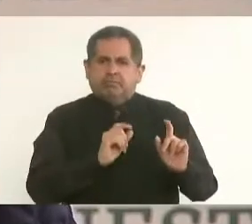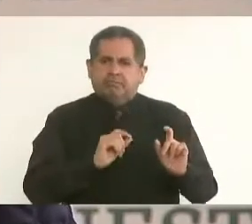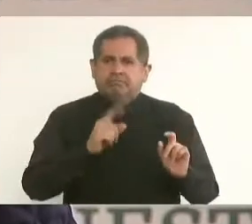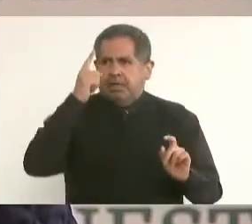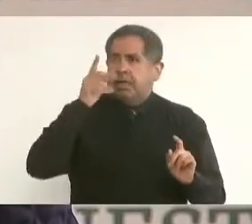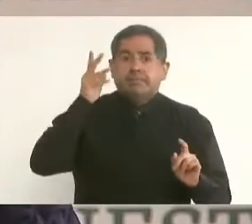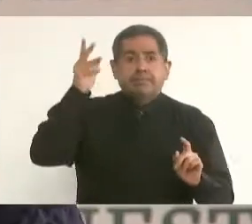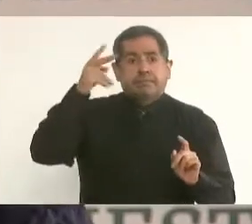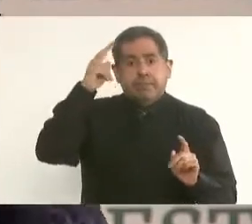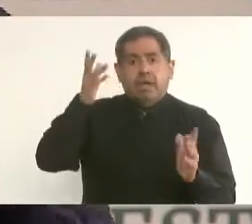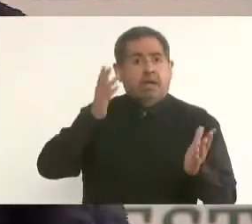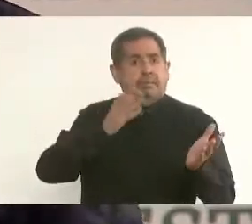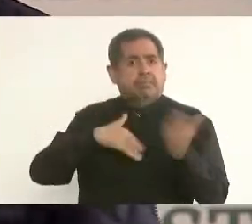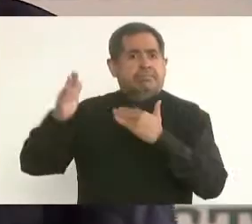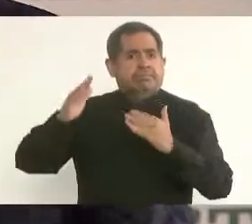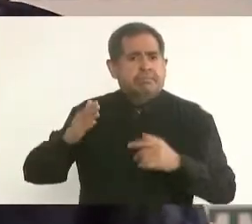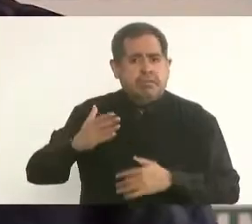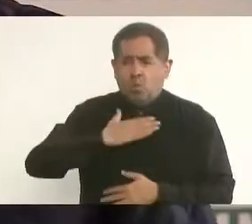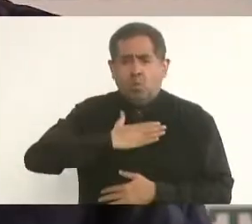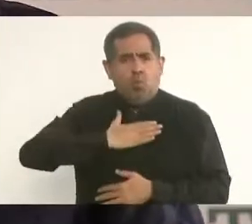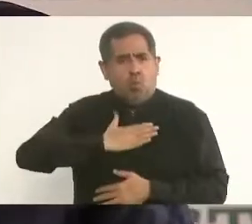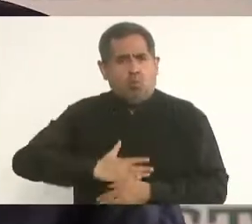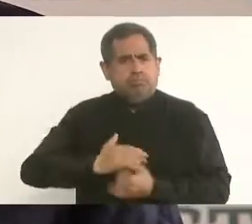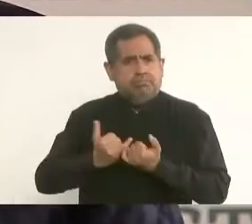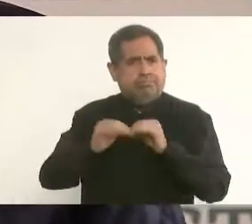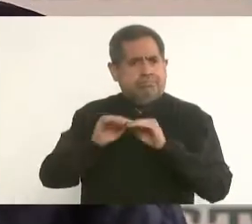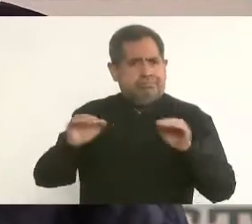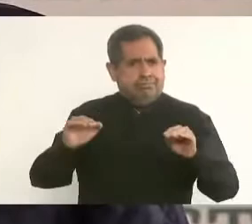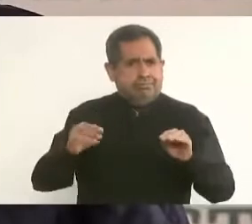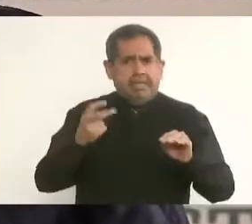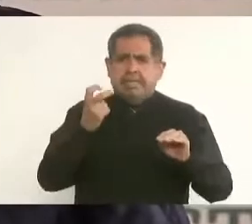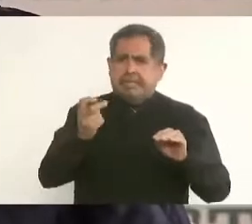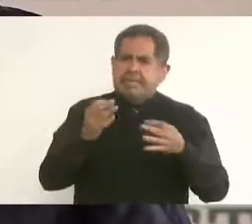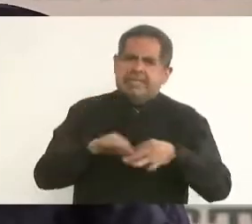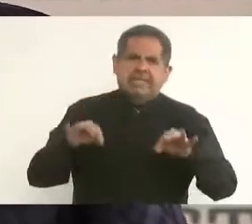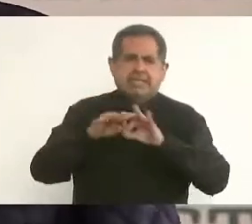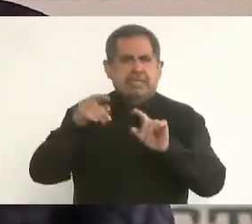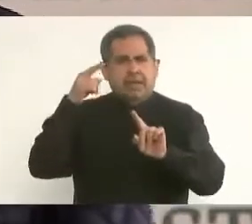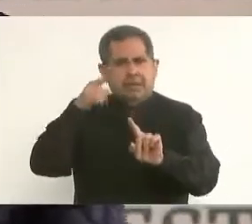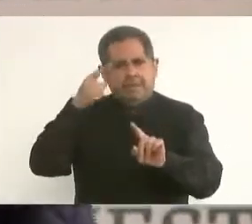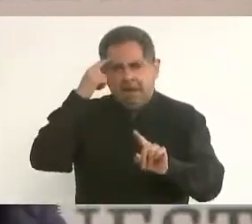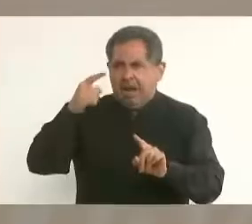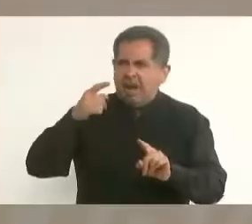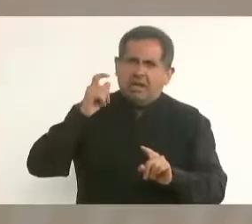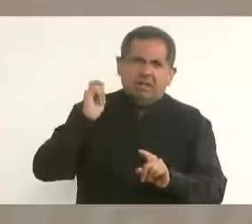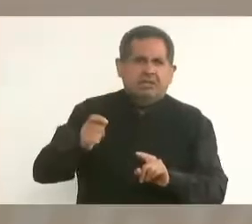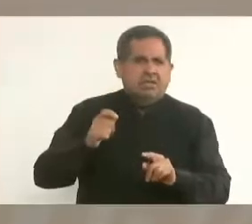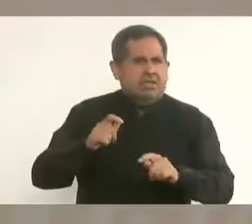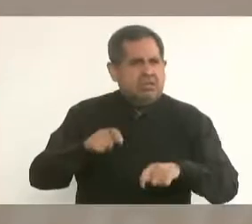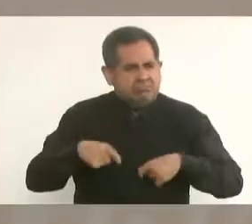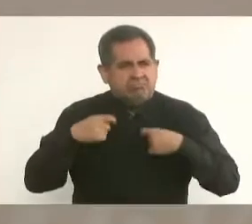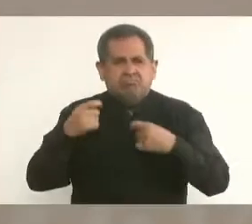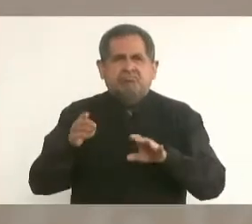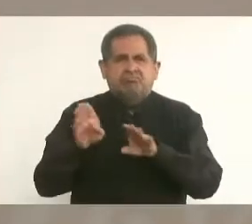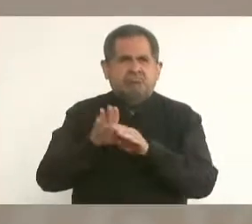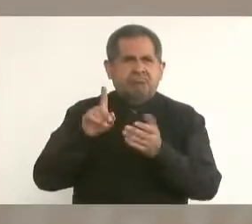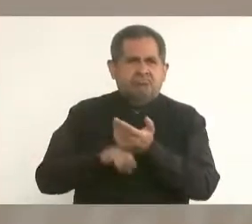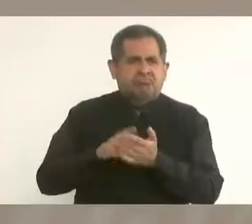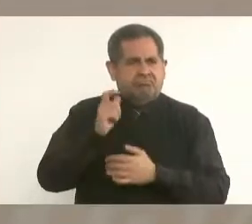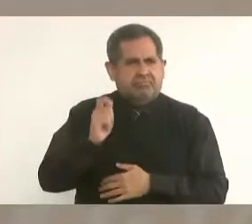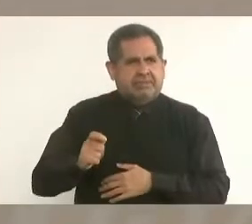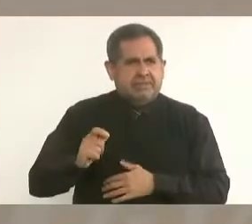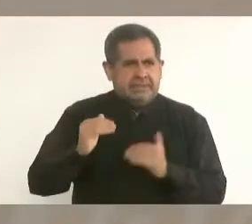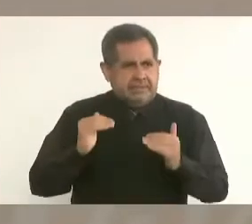desarrollo, la justicia y sobre todo para hacer valer la soberanía